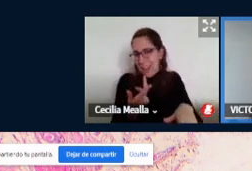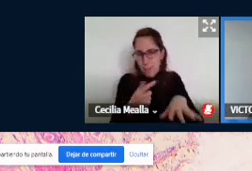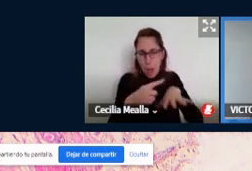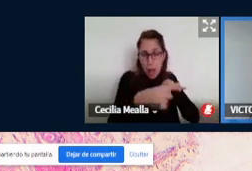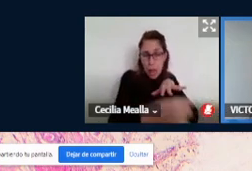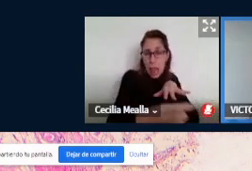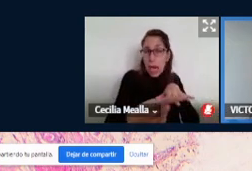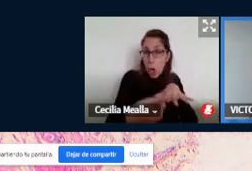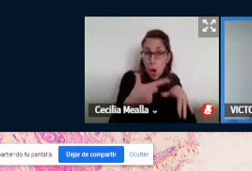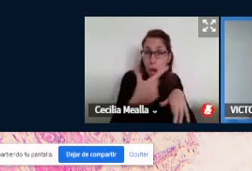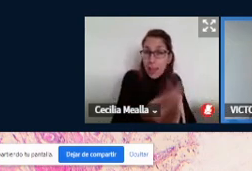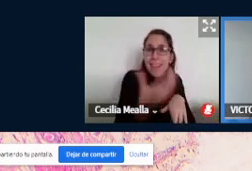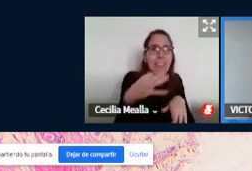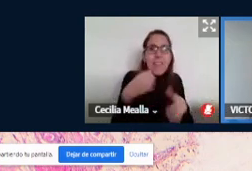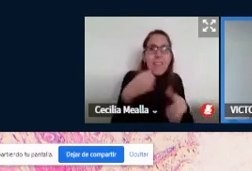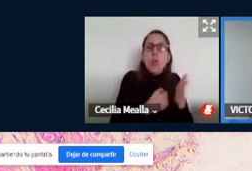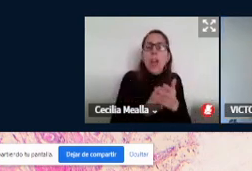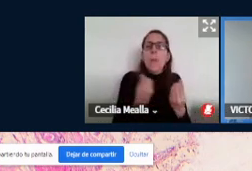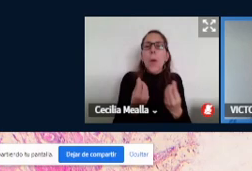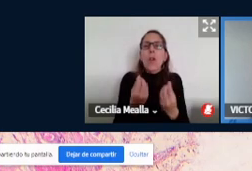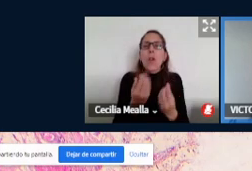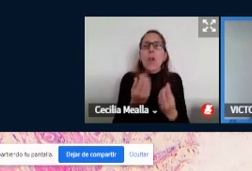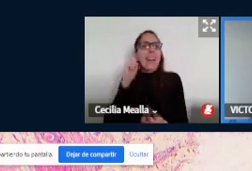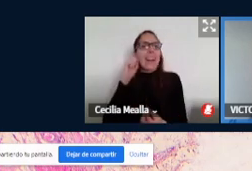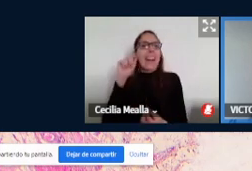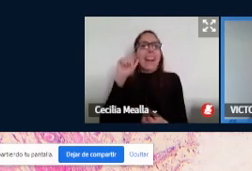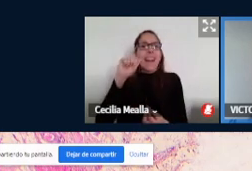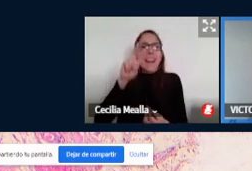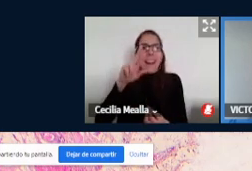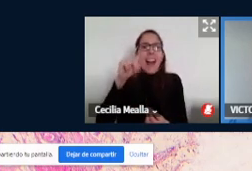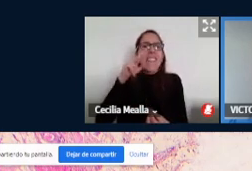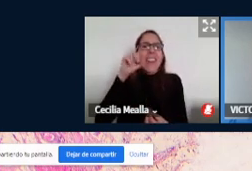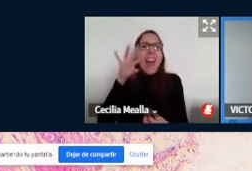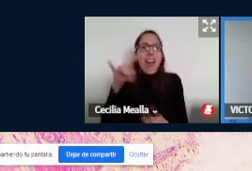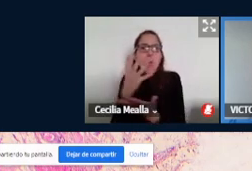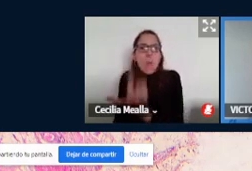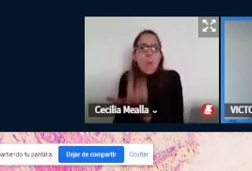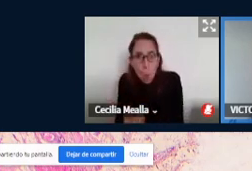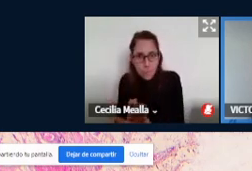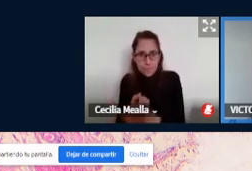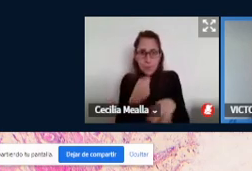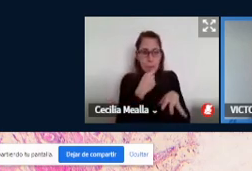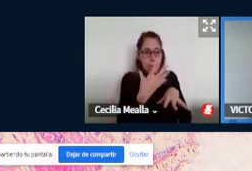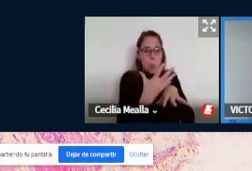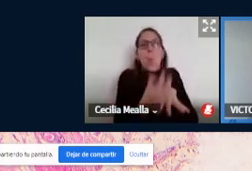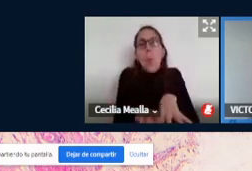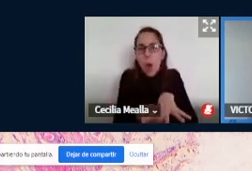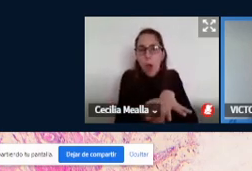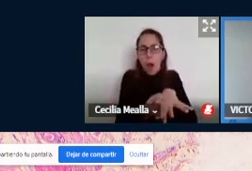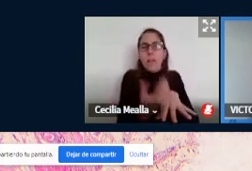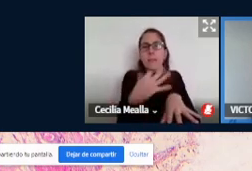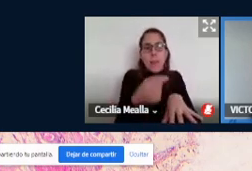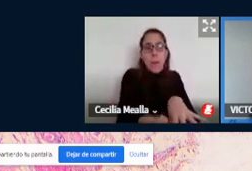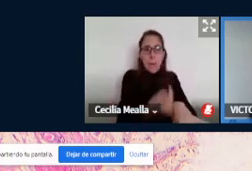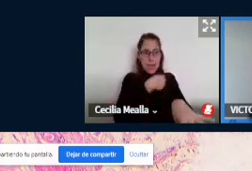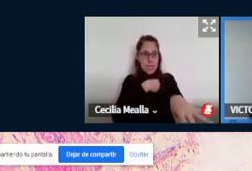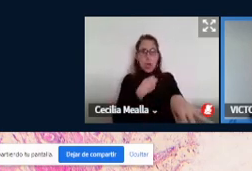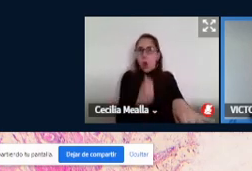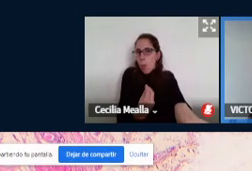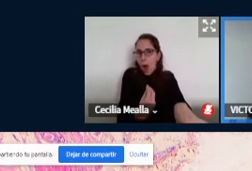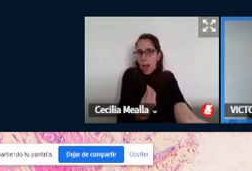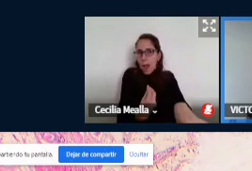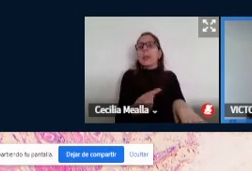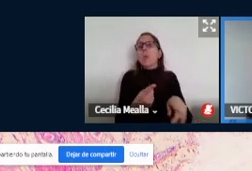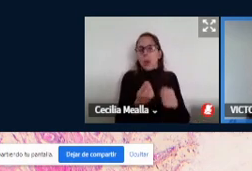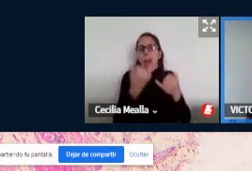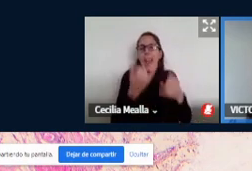la fuerza de la gravedad. Ahí vamos a ver válvulas. El sentido de la circulación es inverso, en contraposición a las arterias, que